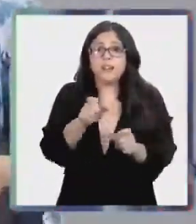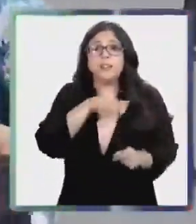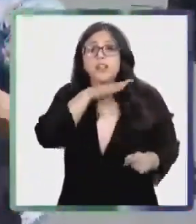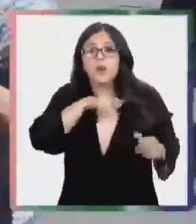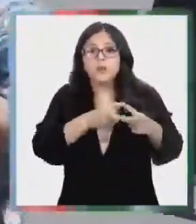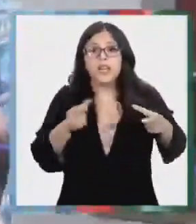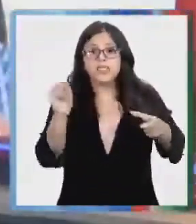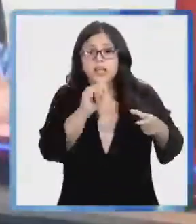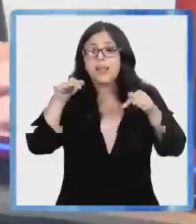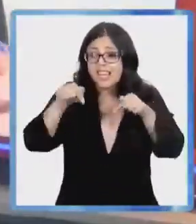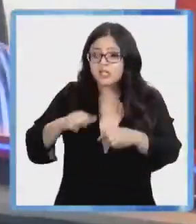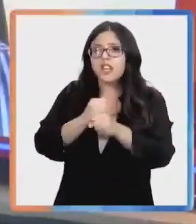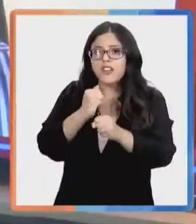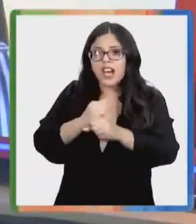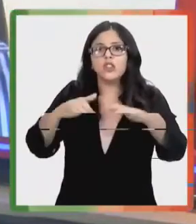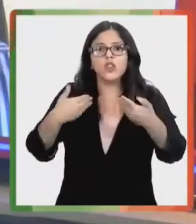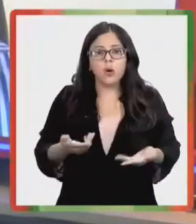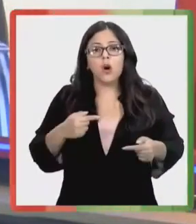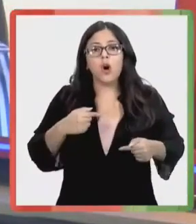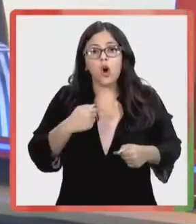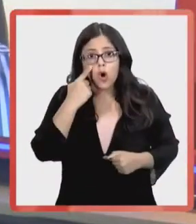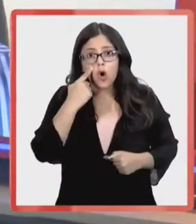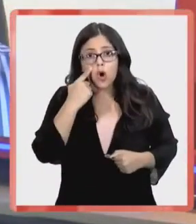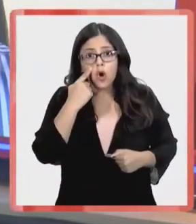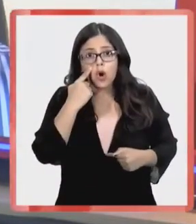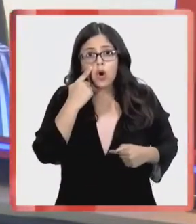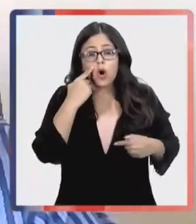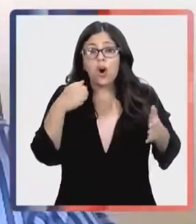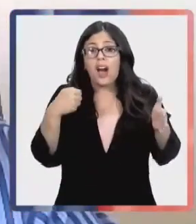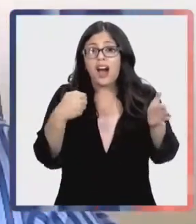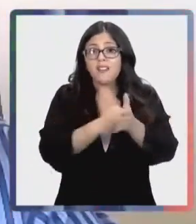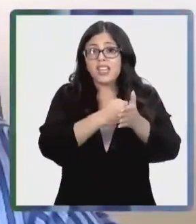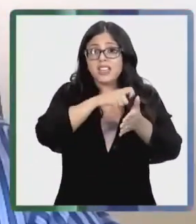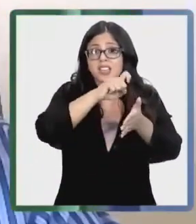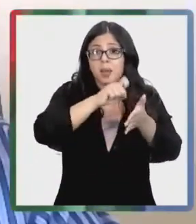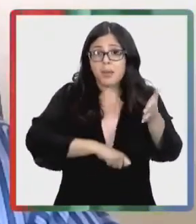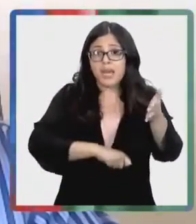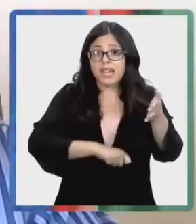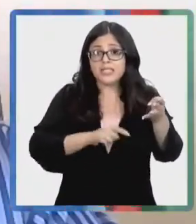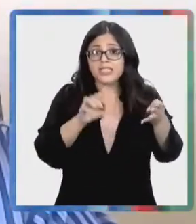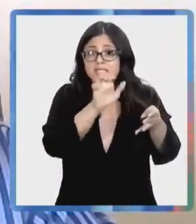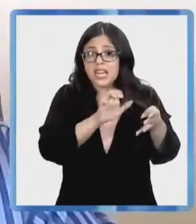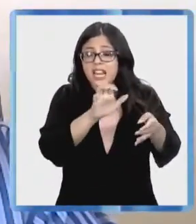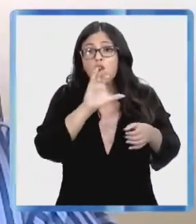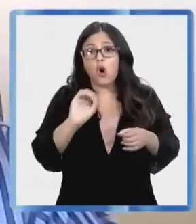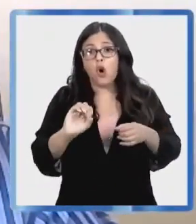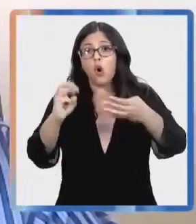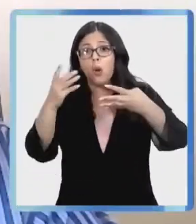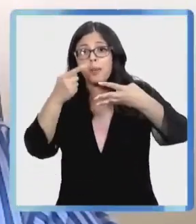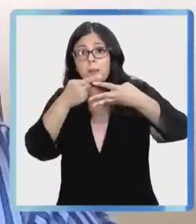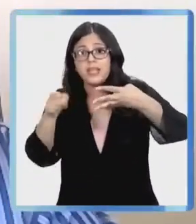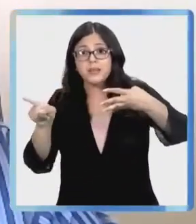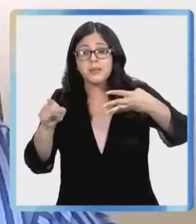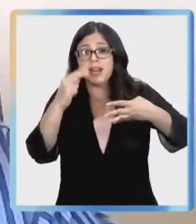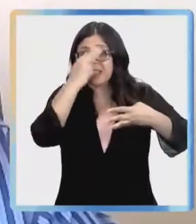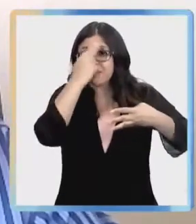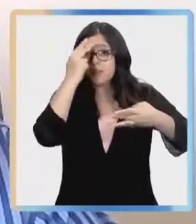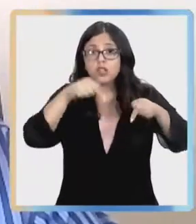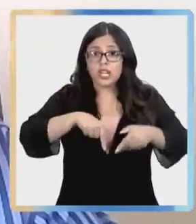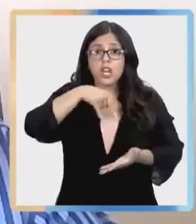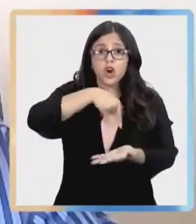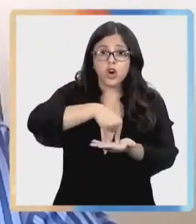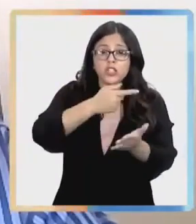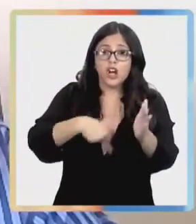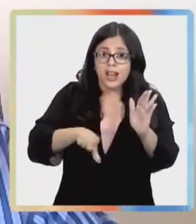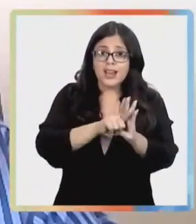Eso se está trabajando en este momento. Yo le diría que o a fin de este mes o a más tardar los primeros días de marzo debiéramos tener acá en el